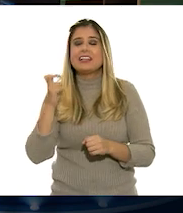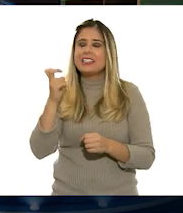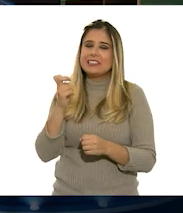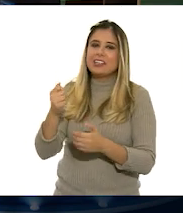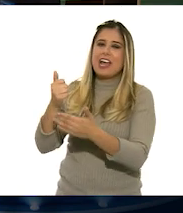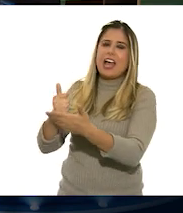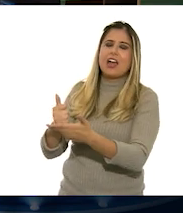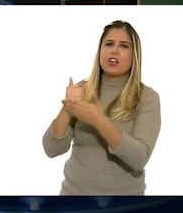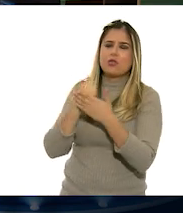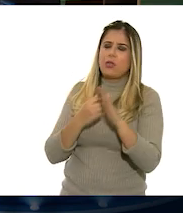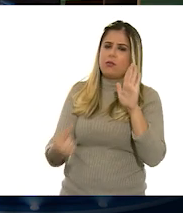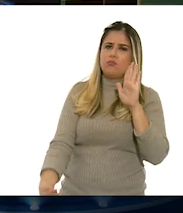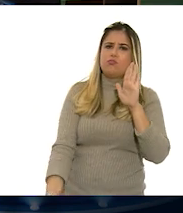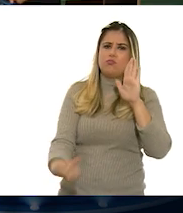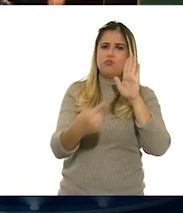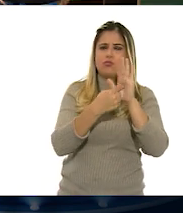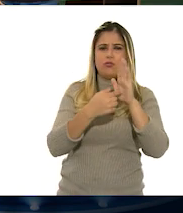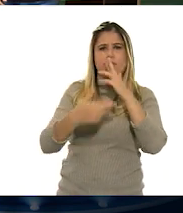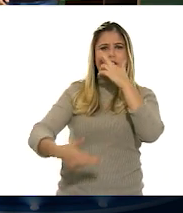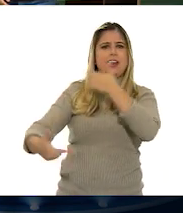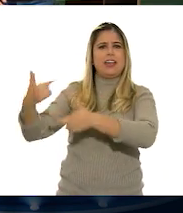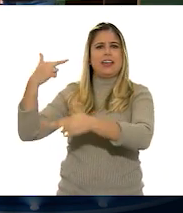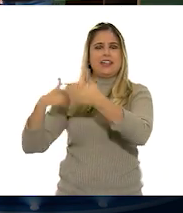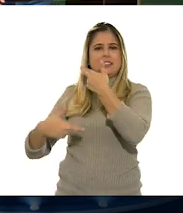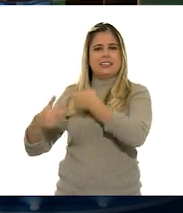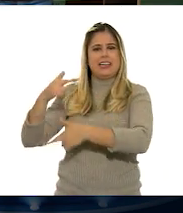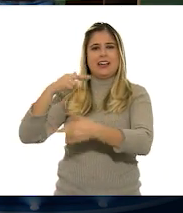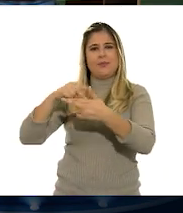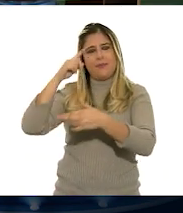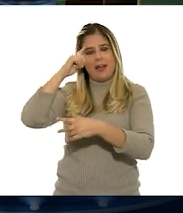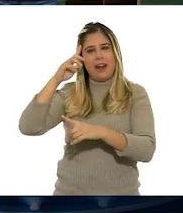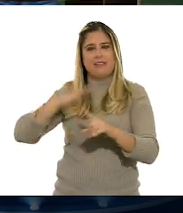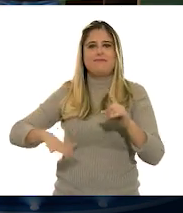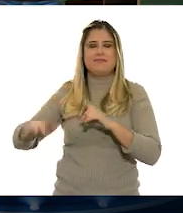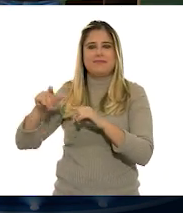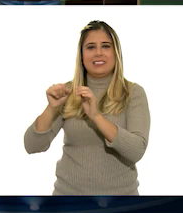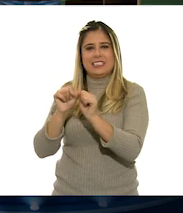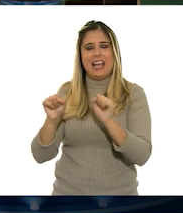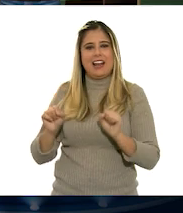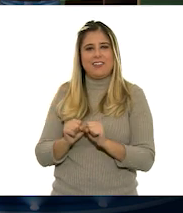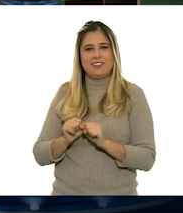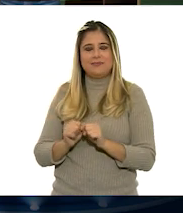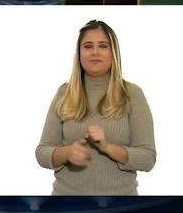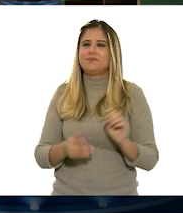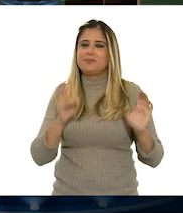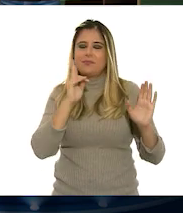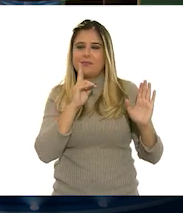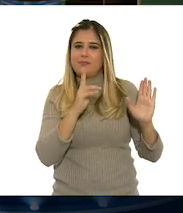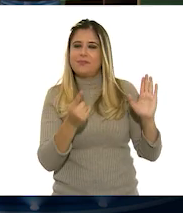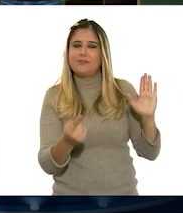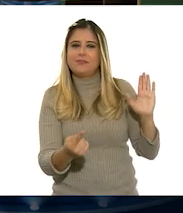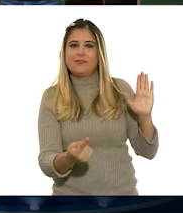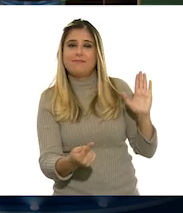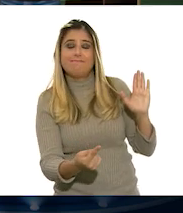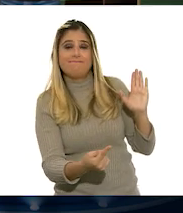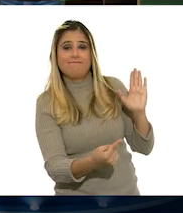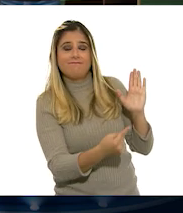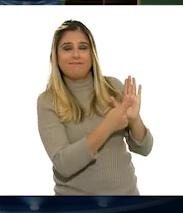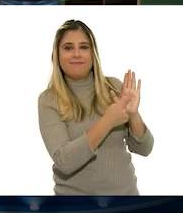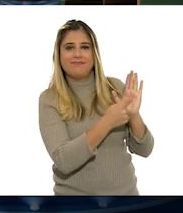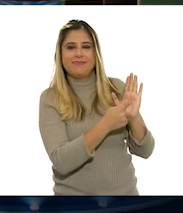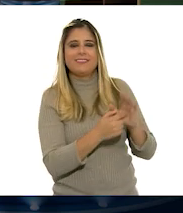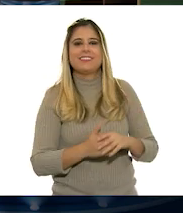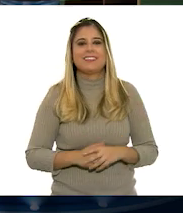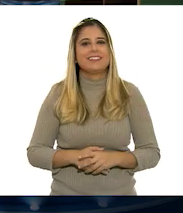Ayúdame a apretar el botón de retorno a este espacio real en tu celular. Muy bien, a ver. Y aquí se...